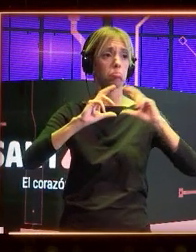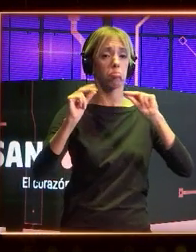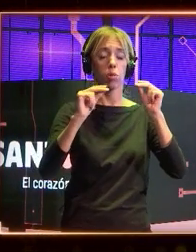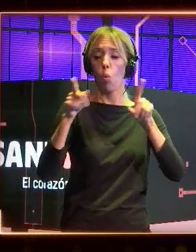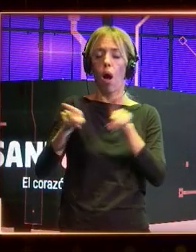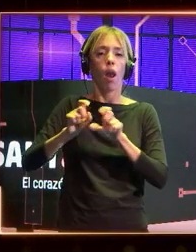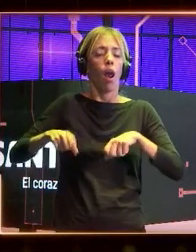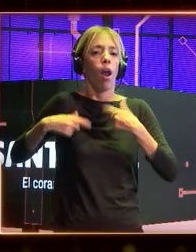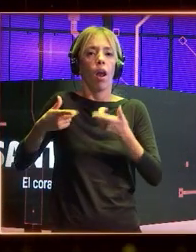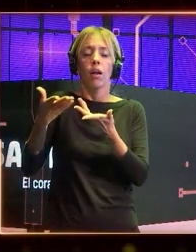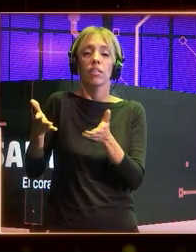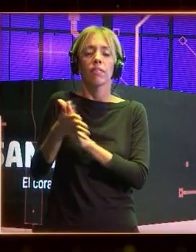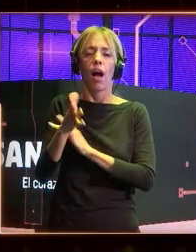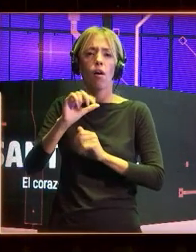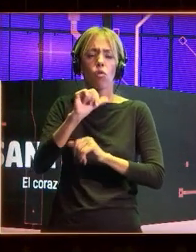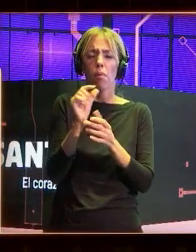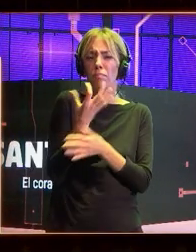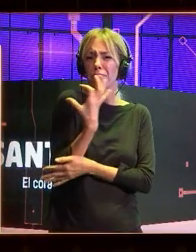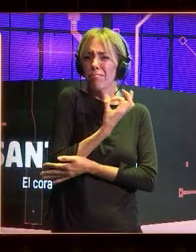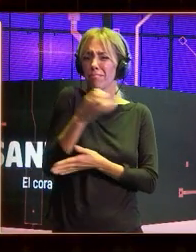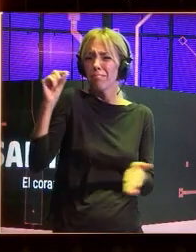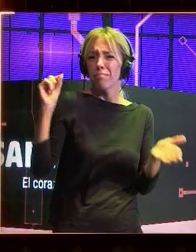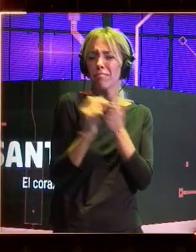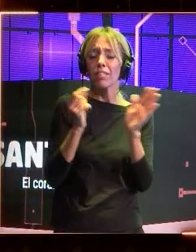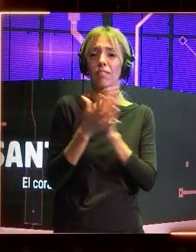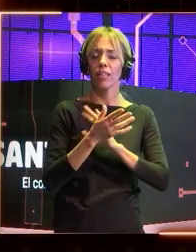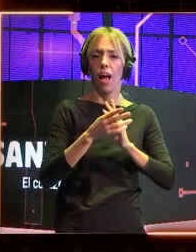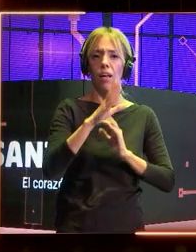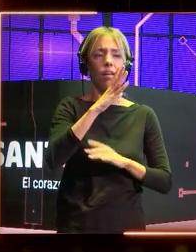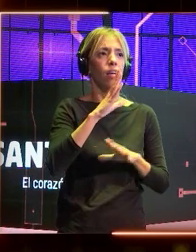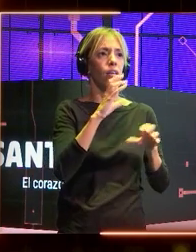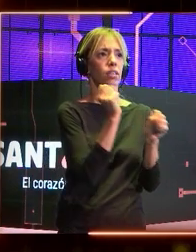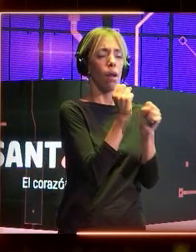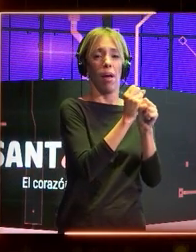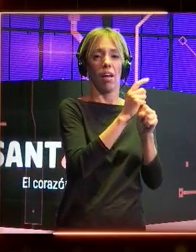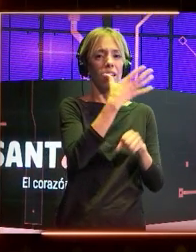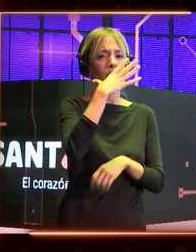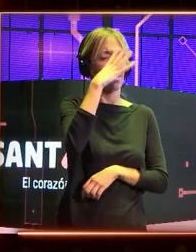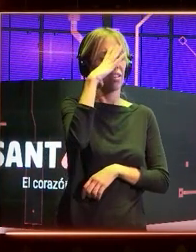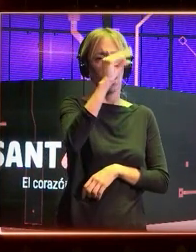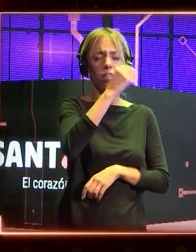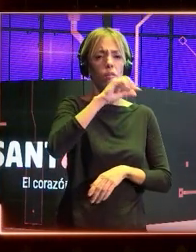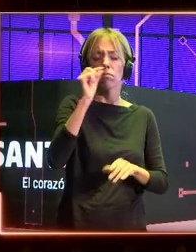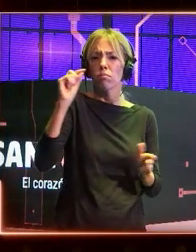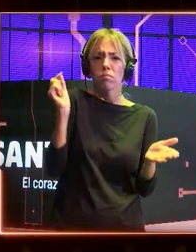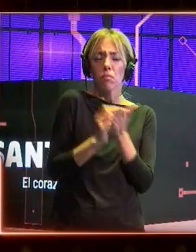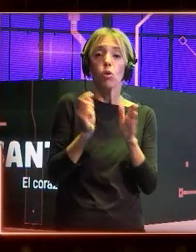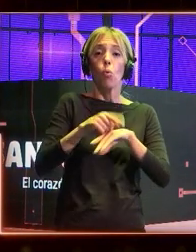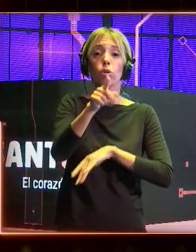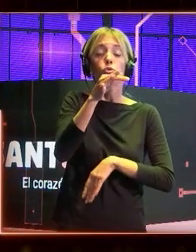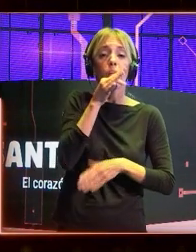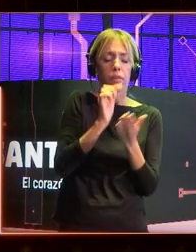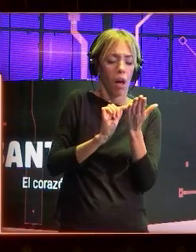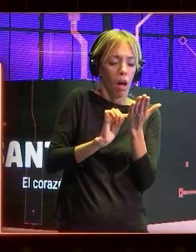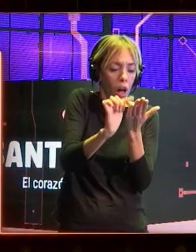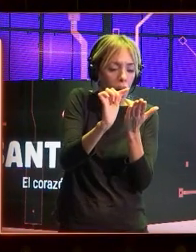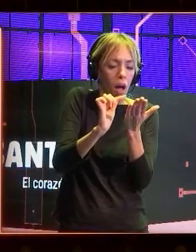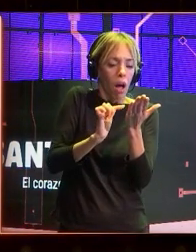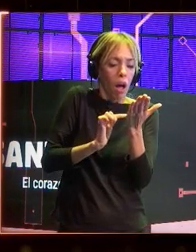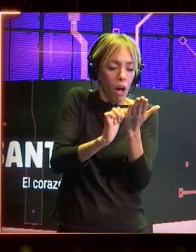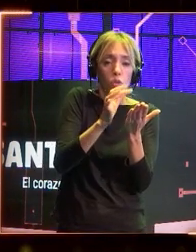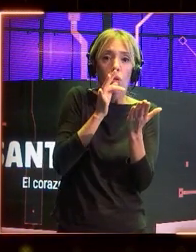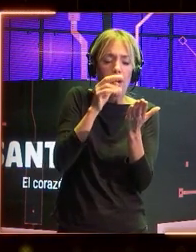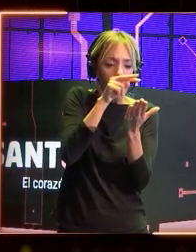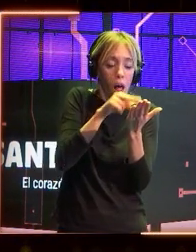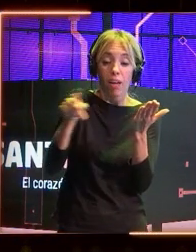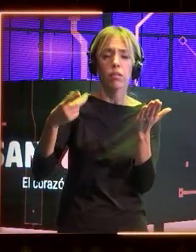forma con un virtuosismo capaz de resolver tareas inteligentes en segundos mientras vosotros todavía estáis leyendo el prompt vale intentando entender qué